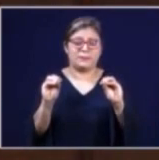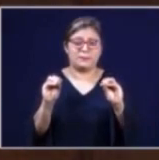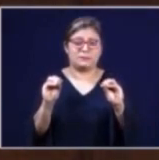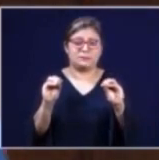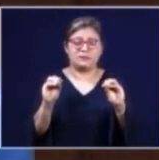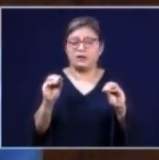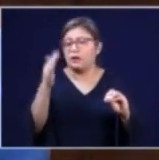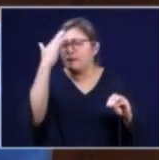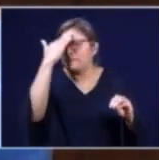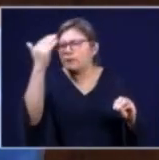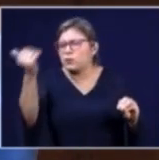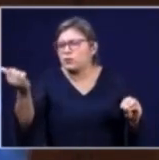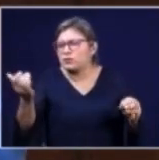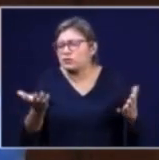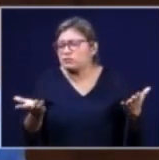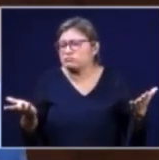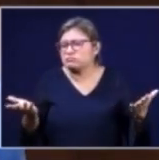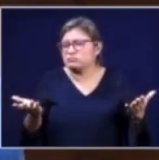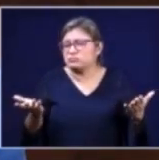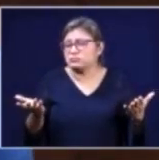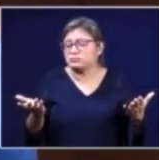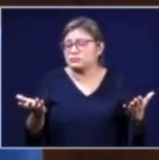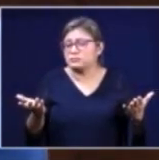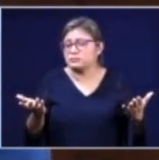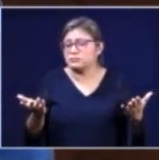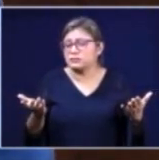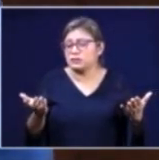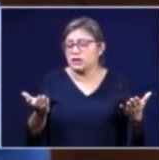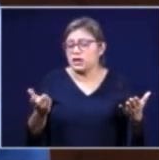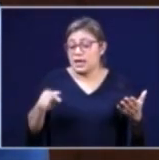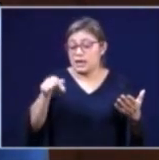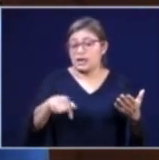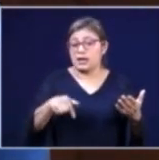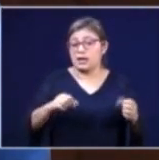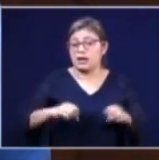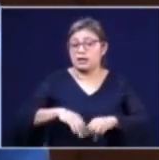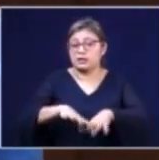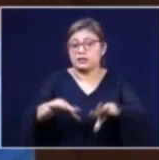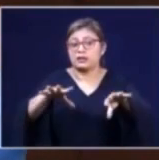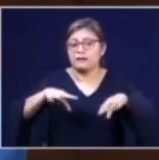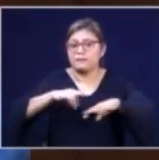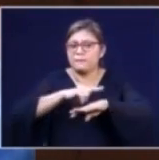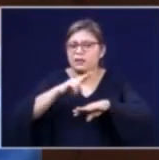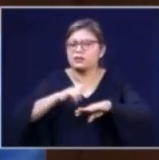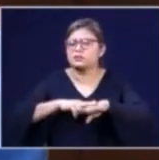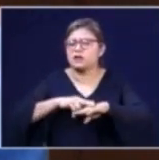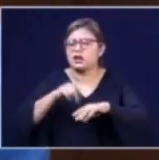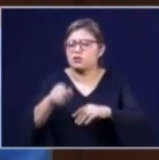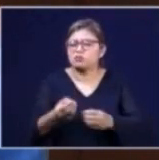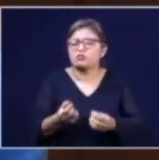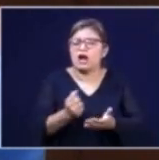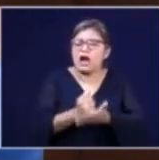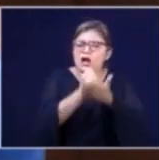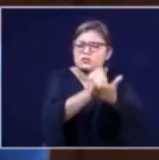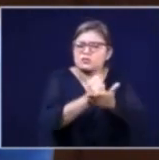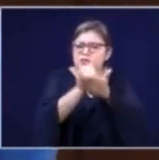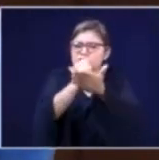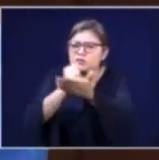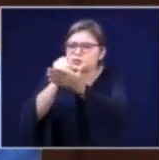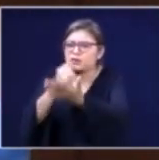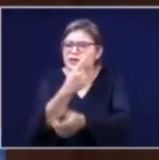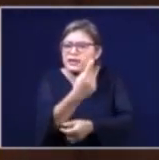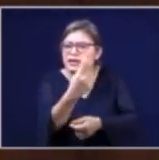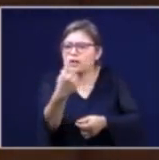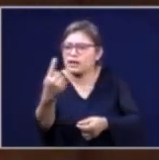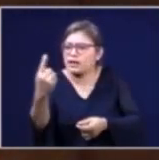¿Por qué no se debate en esta asamblea un subsidio a cada familia de 500 balboas para resistir la